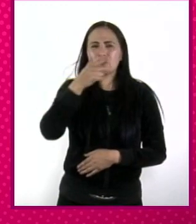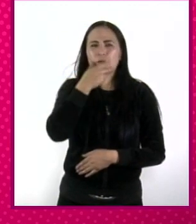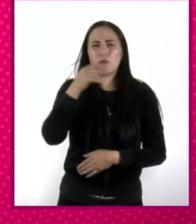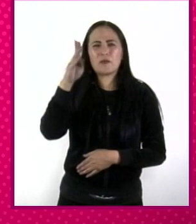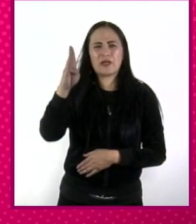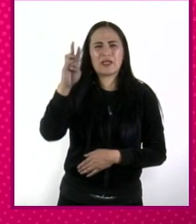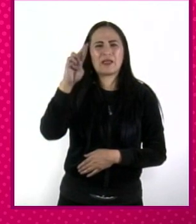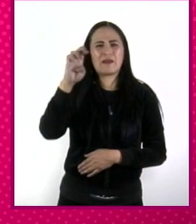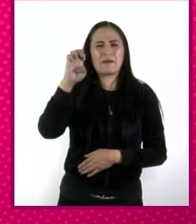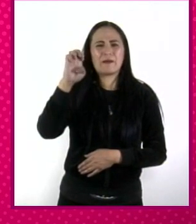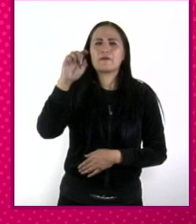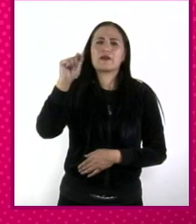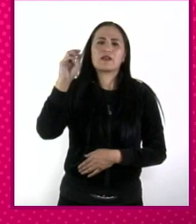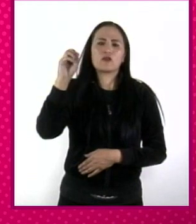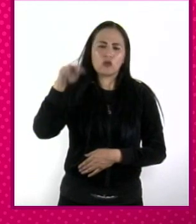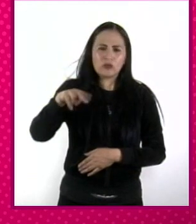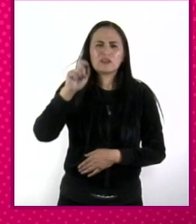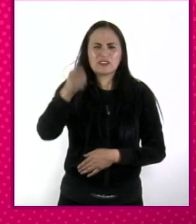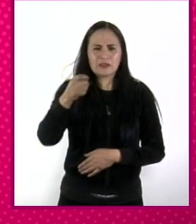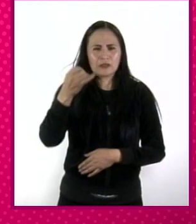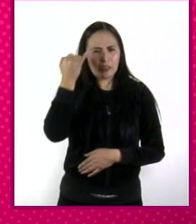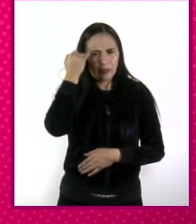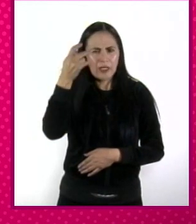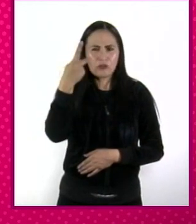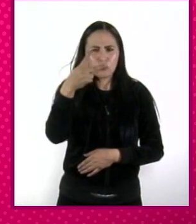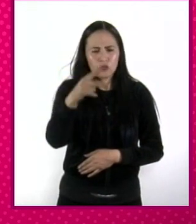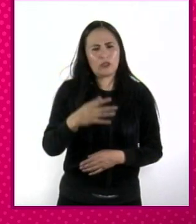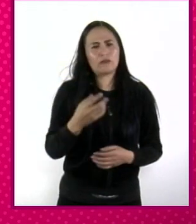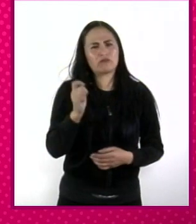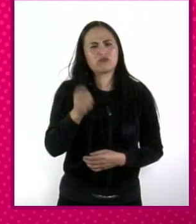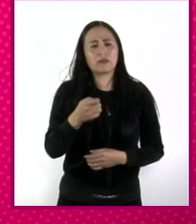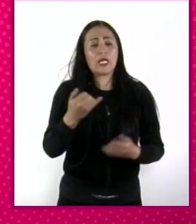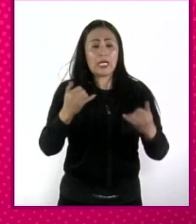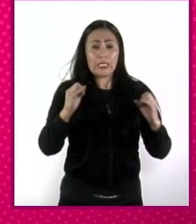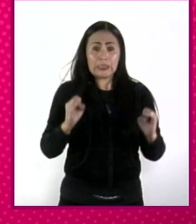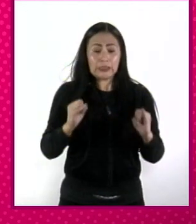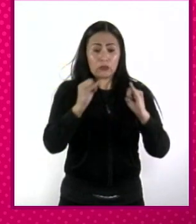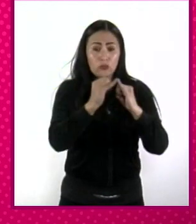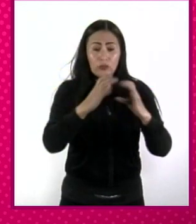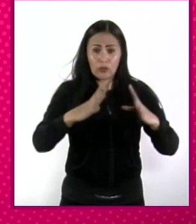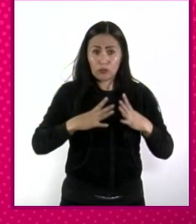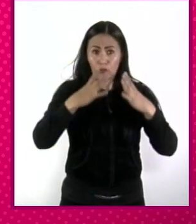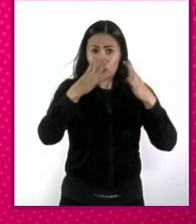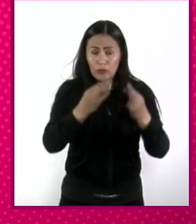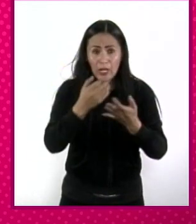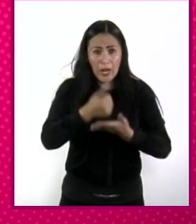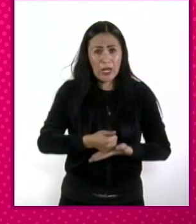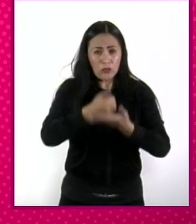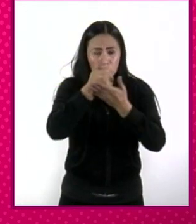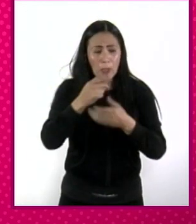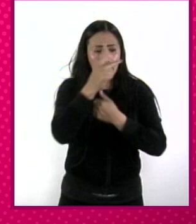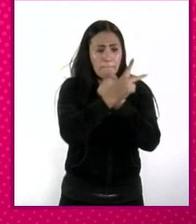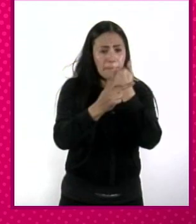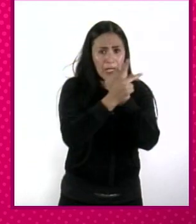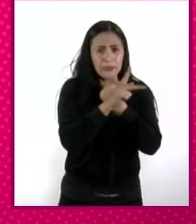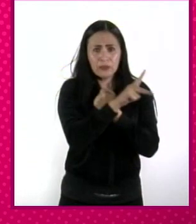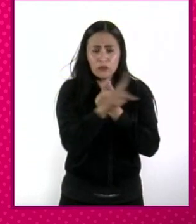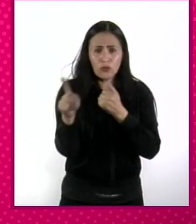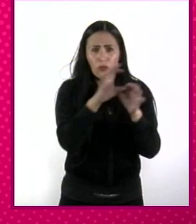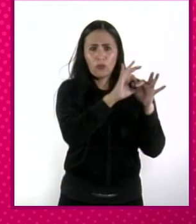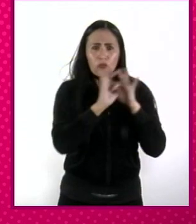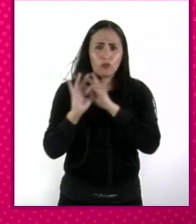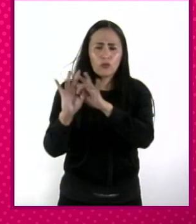idea de que crear instituciones que ayuden al desarrollo, a la armonía entre las naciones y a superar los